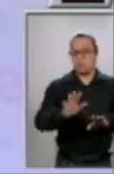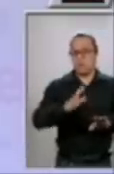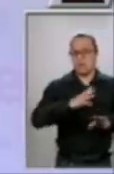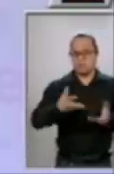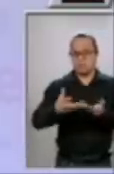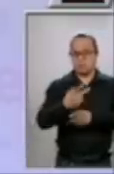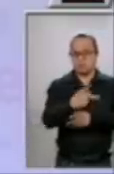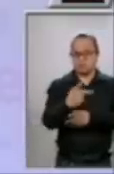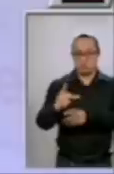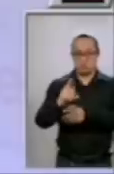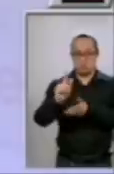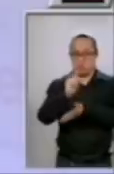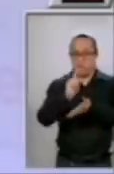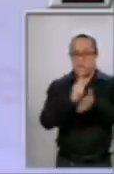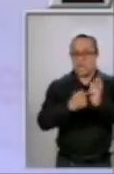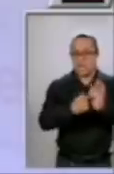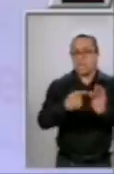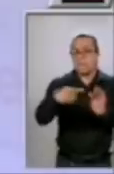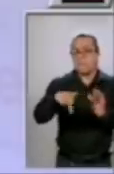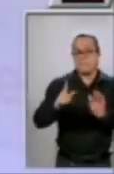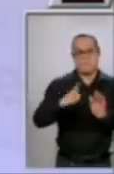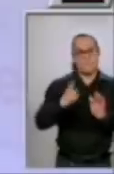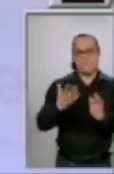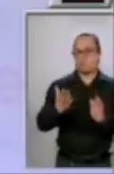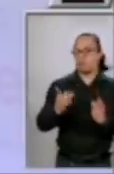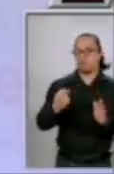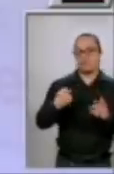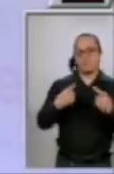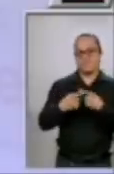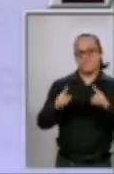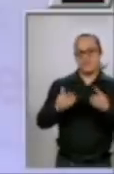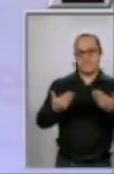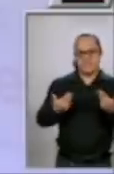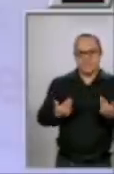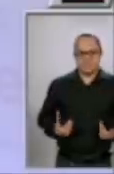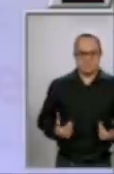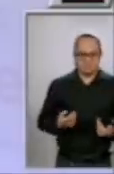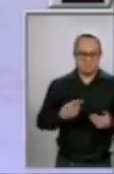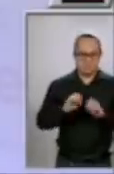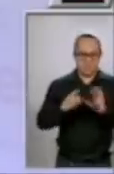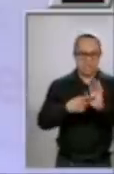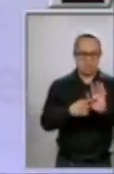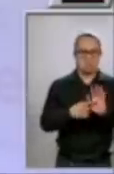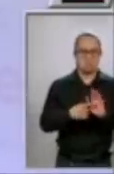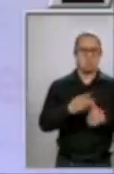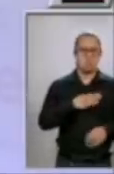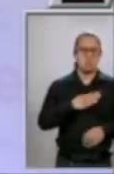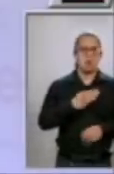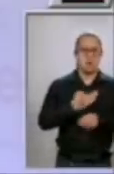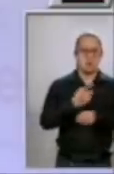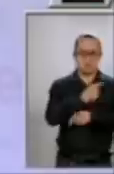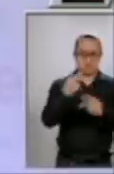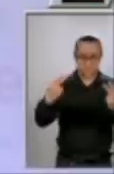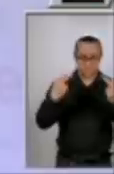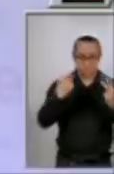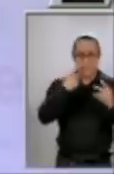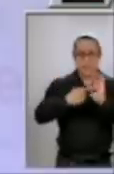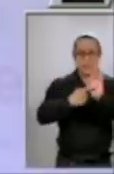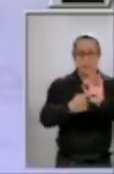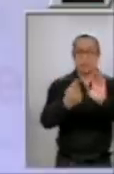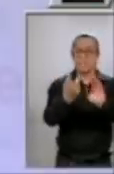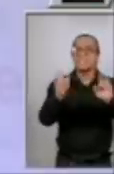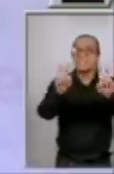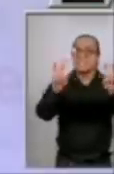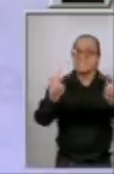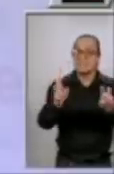proceder legalmente, pero que no se confunda. Y yo sí hago la aclaración a los ciudadanos, qué bueno que lo están viendo. Porque es ese tipo